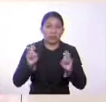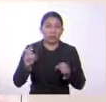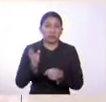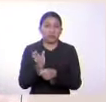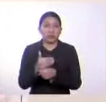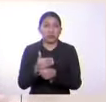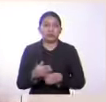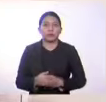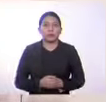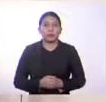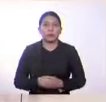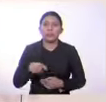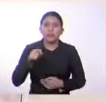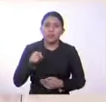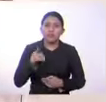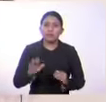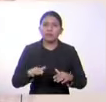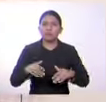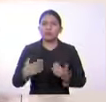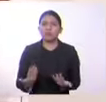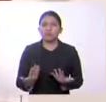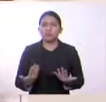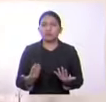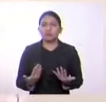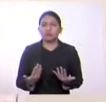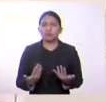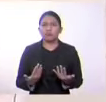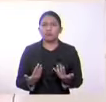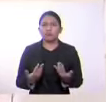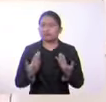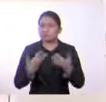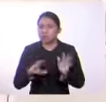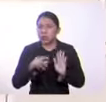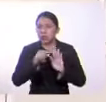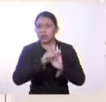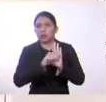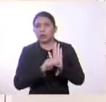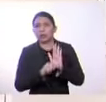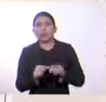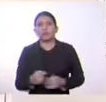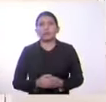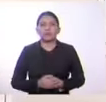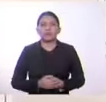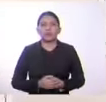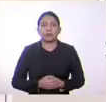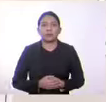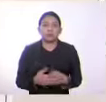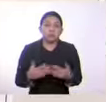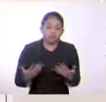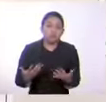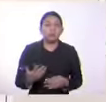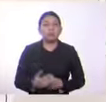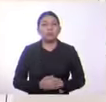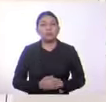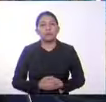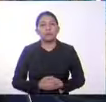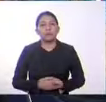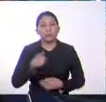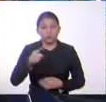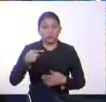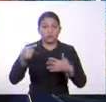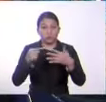políticos. Esto es parte de la normativa que ellos tienen como tal, ¿verdad? Entonces, en la Constitución